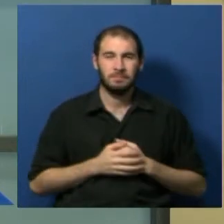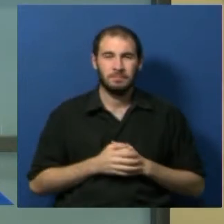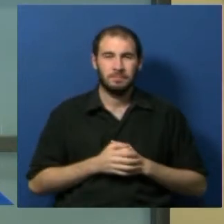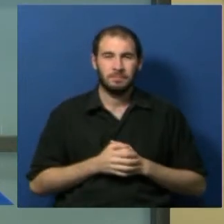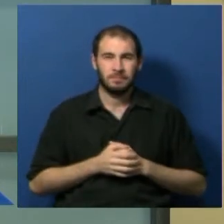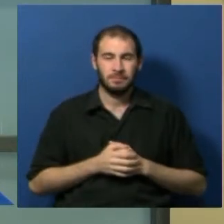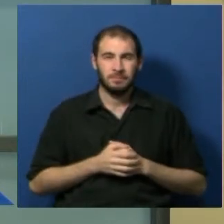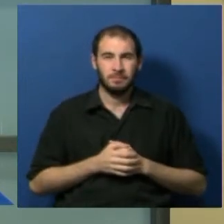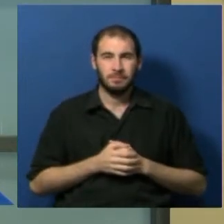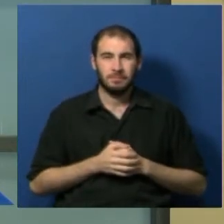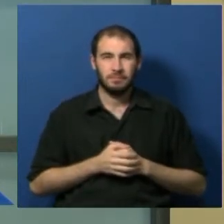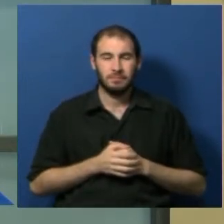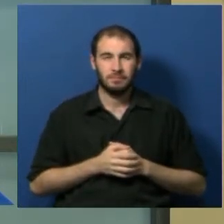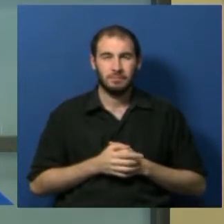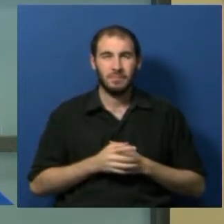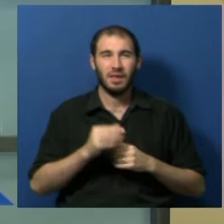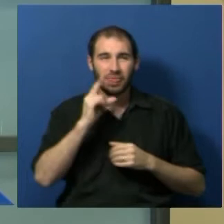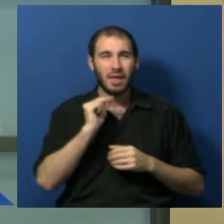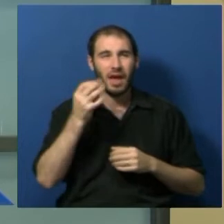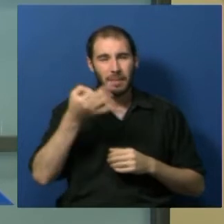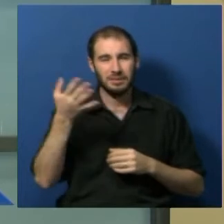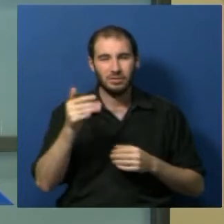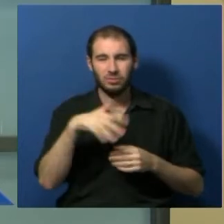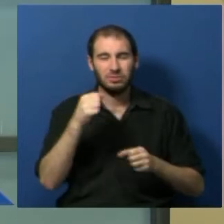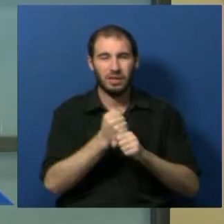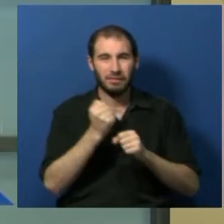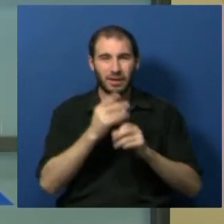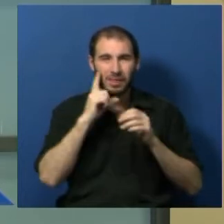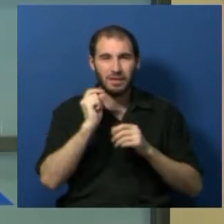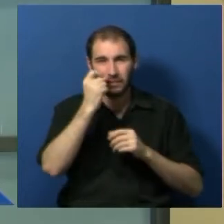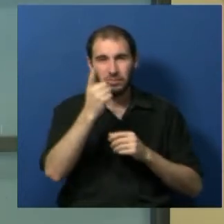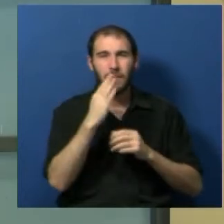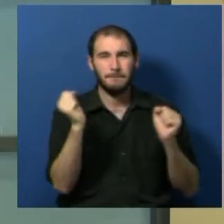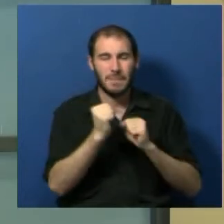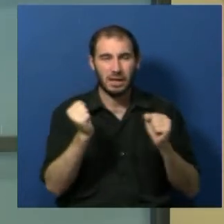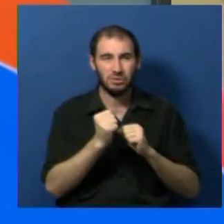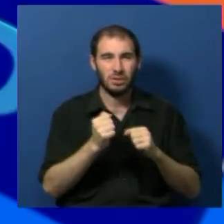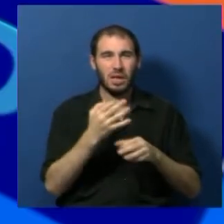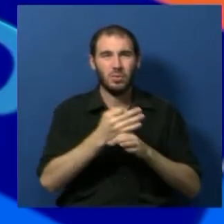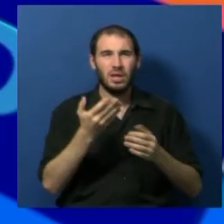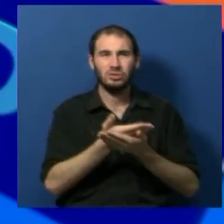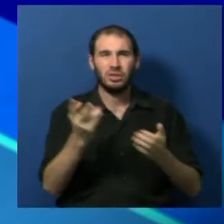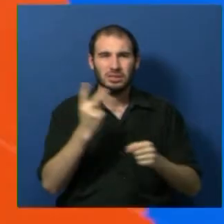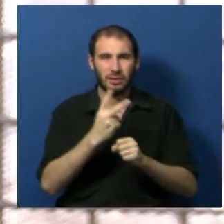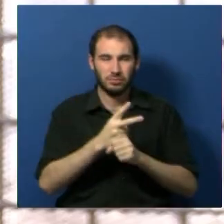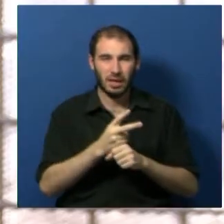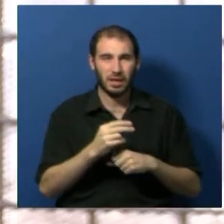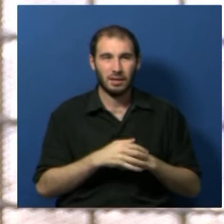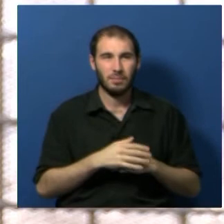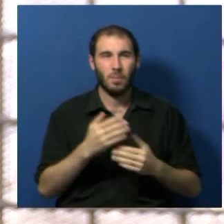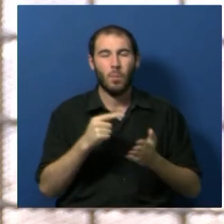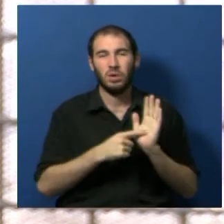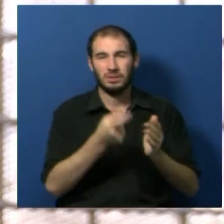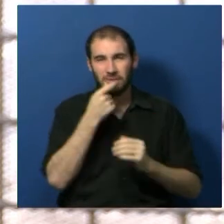Uh-huh. Va a haber un día en particular para el que estamos trabajando, que va a ser el 21 de mayo, en el que se va a pasar en todas las escuelas secundarias de